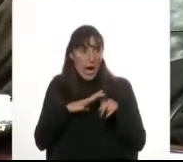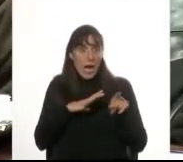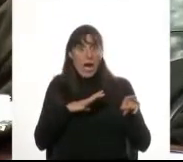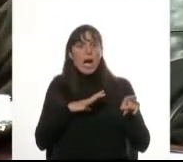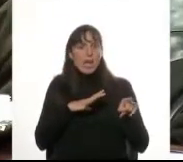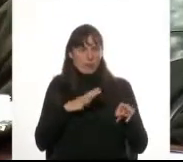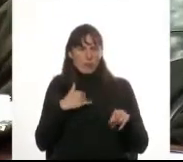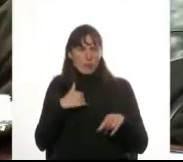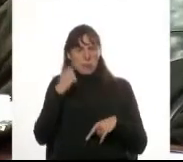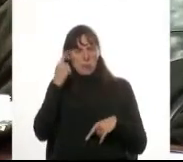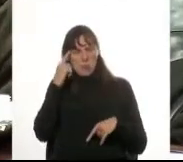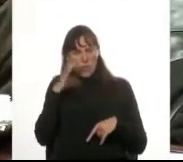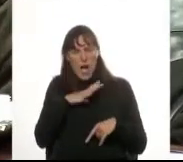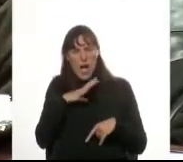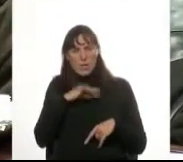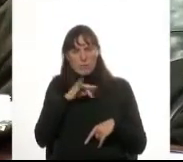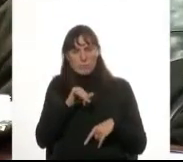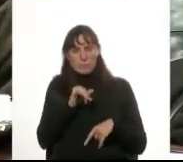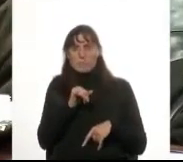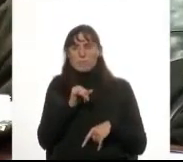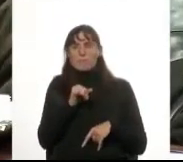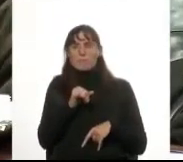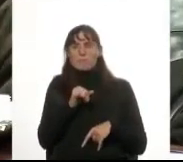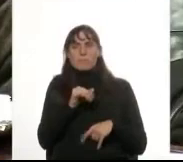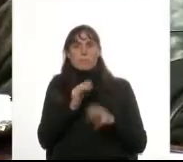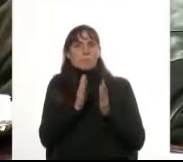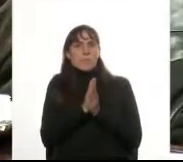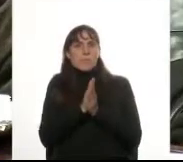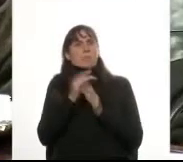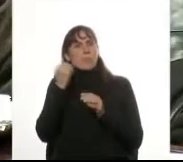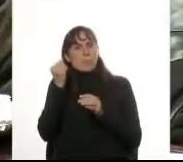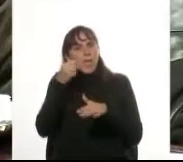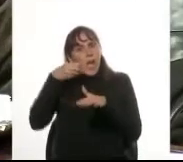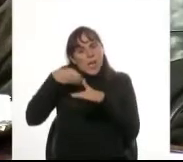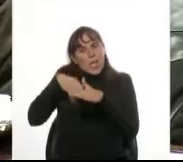que creo que quedan, cultiven sus raíces,